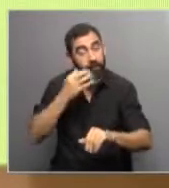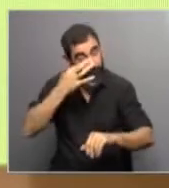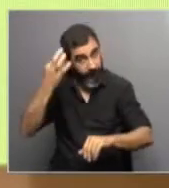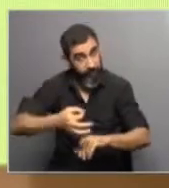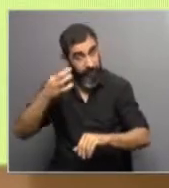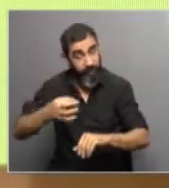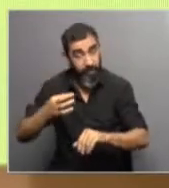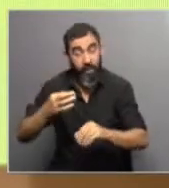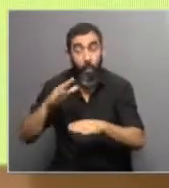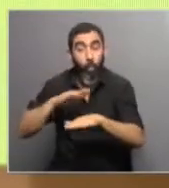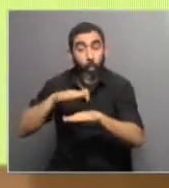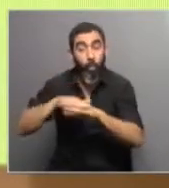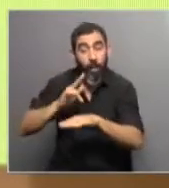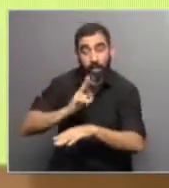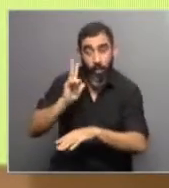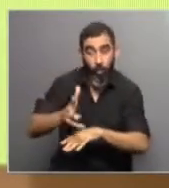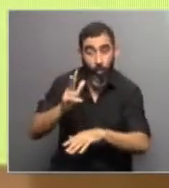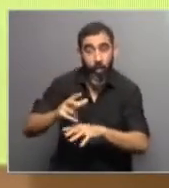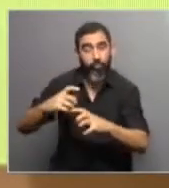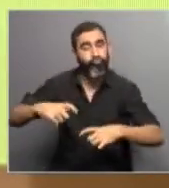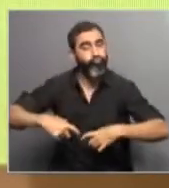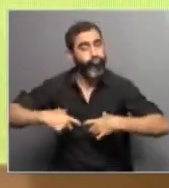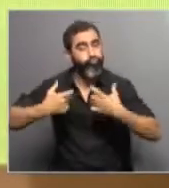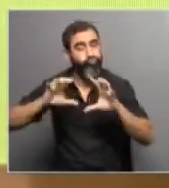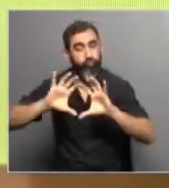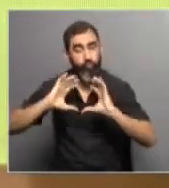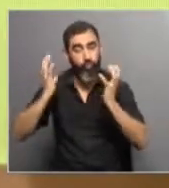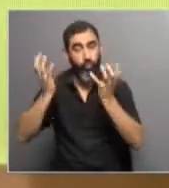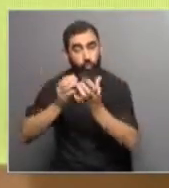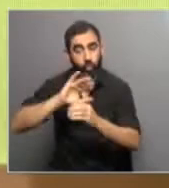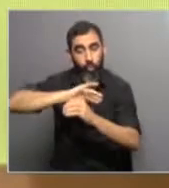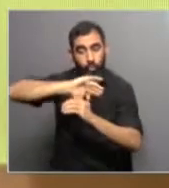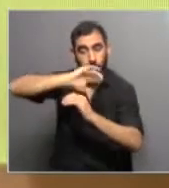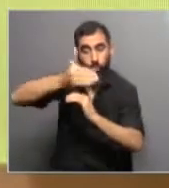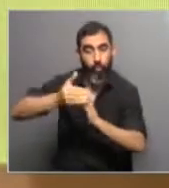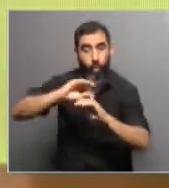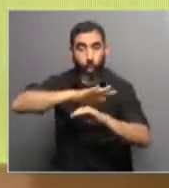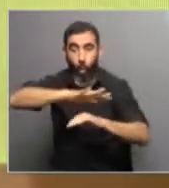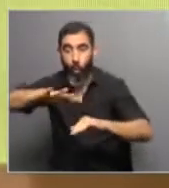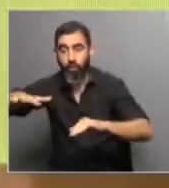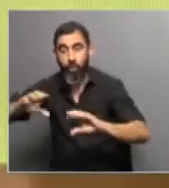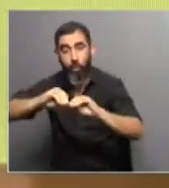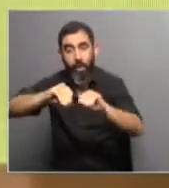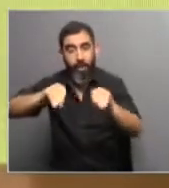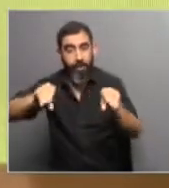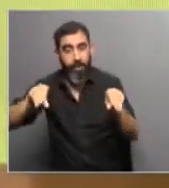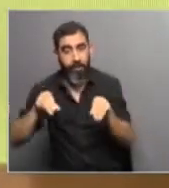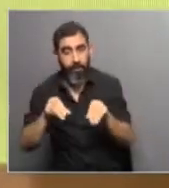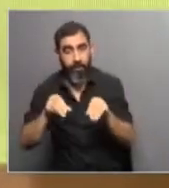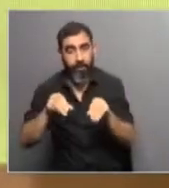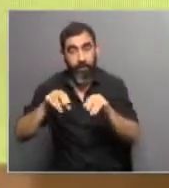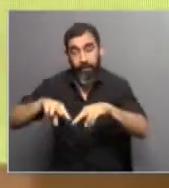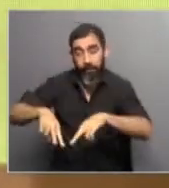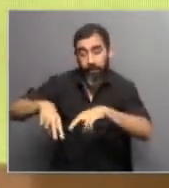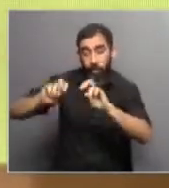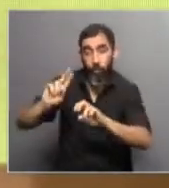que la influencia humana ha calentado la atmósfera, el océano y la tierra, asegura en su inicio. Los investigadores